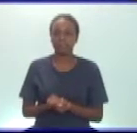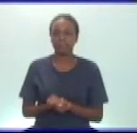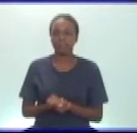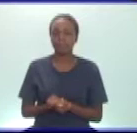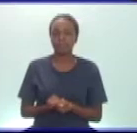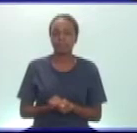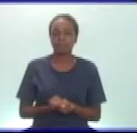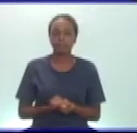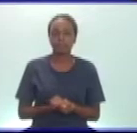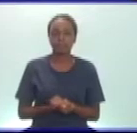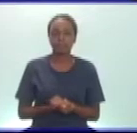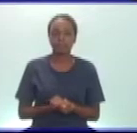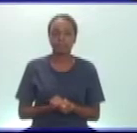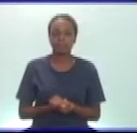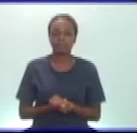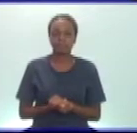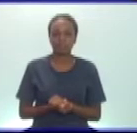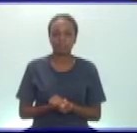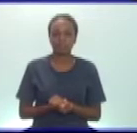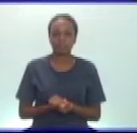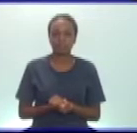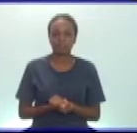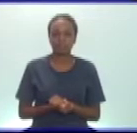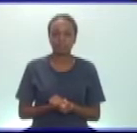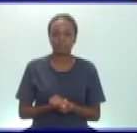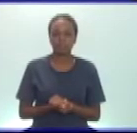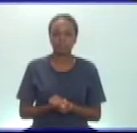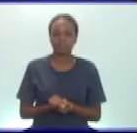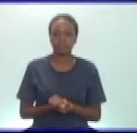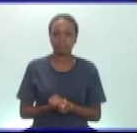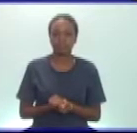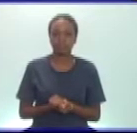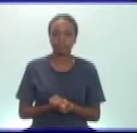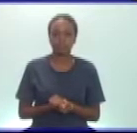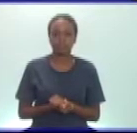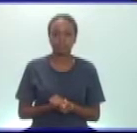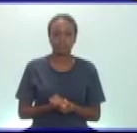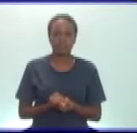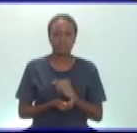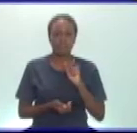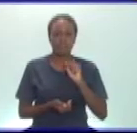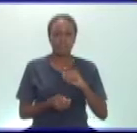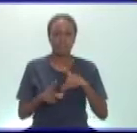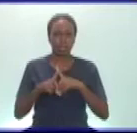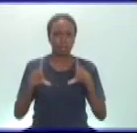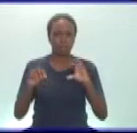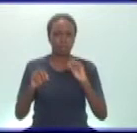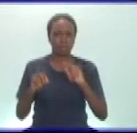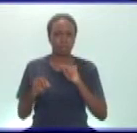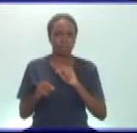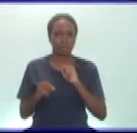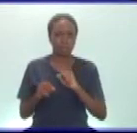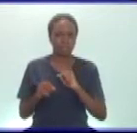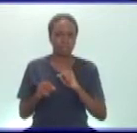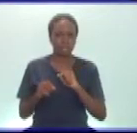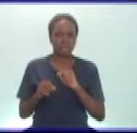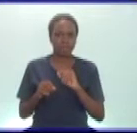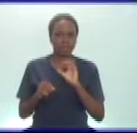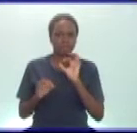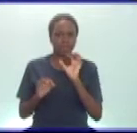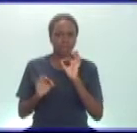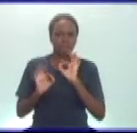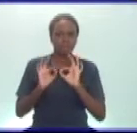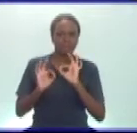griegos existen porque están representados en varios templos de Atenas. Se habla en el texto de la existencia de los dioses, pero no especifica si